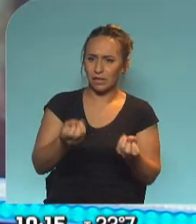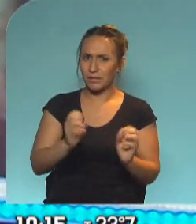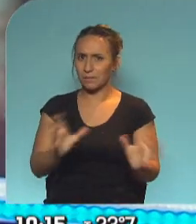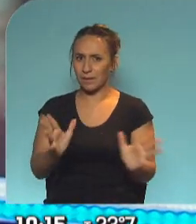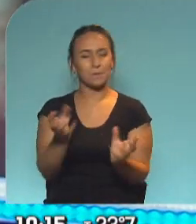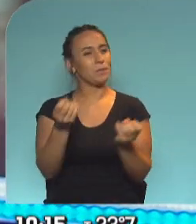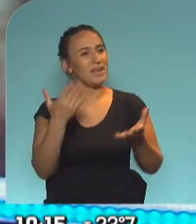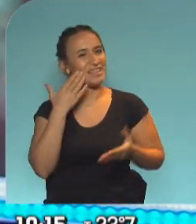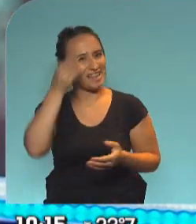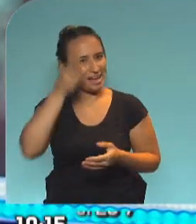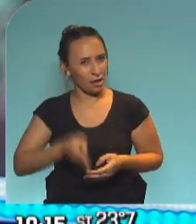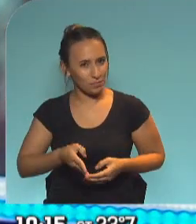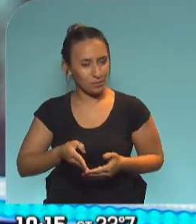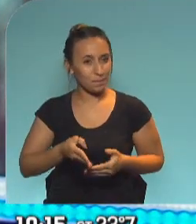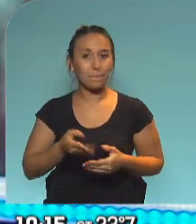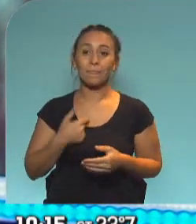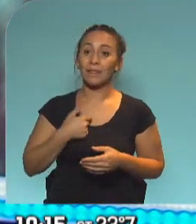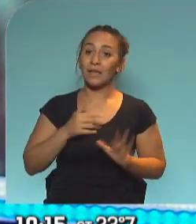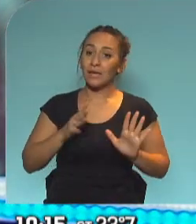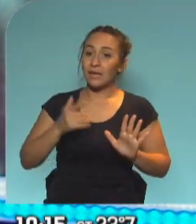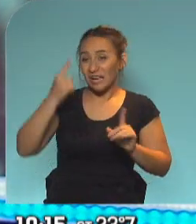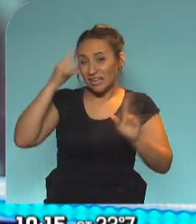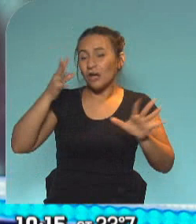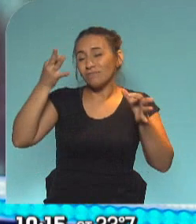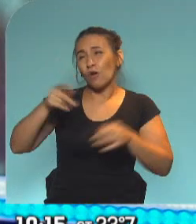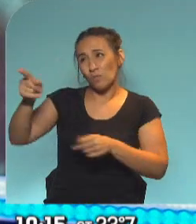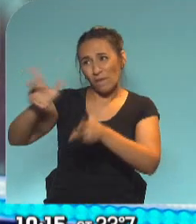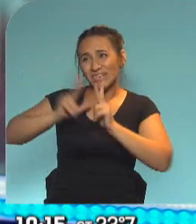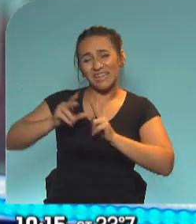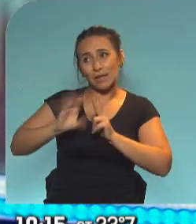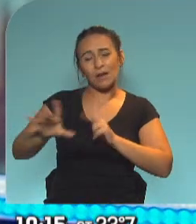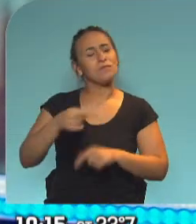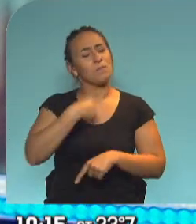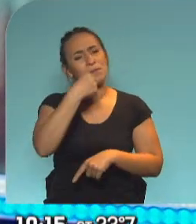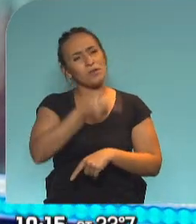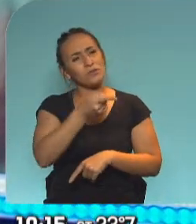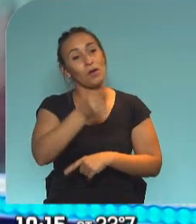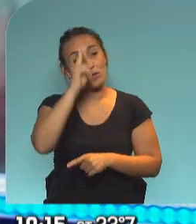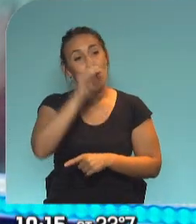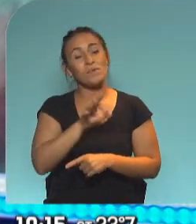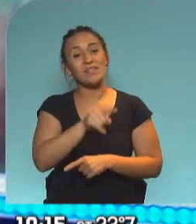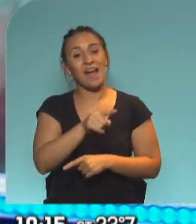tardes, Gabriela. Entonces, pues, ¿qué creo que opina? Me va a decir que está mal. ¿Usted qué opina? Si